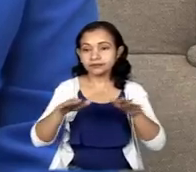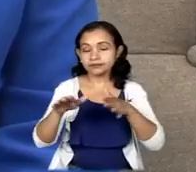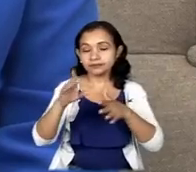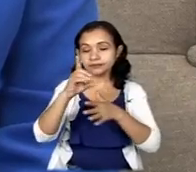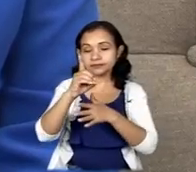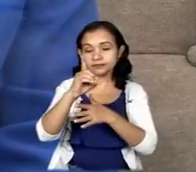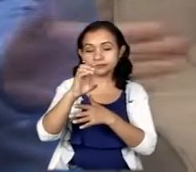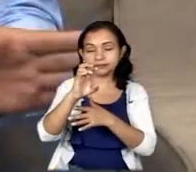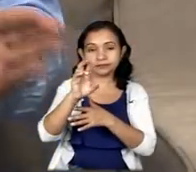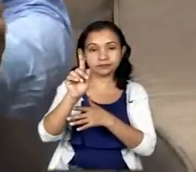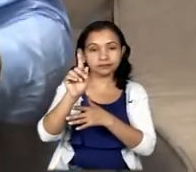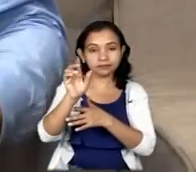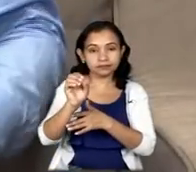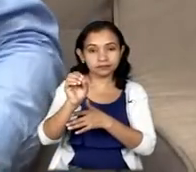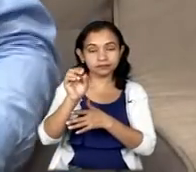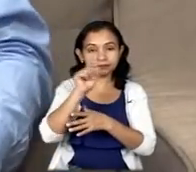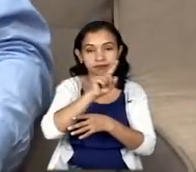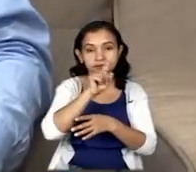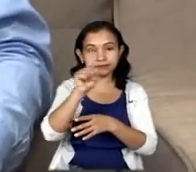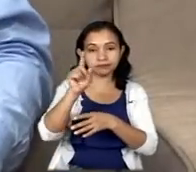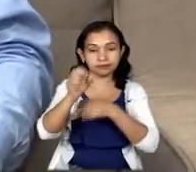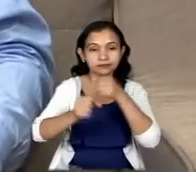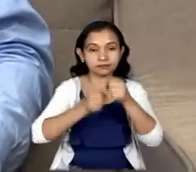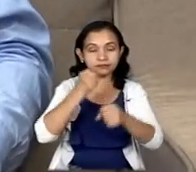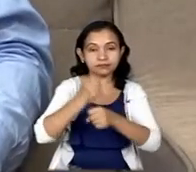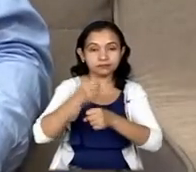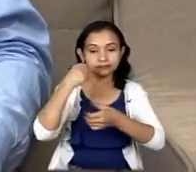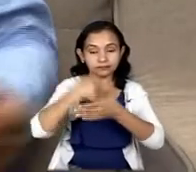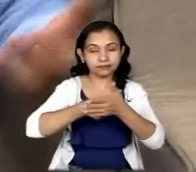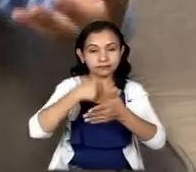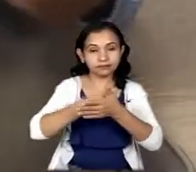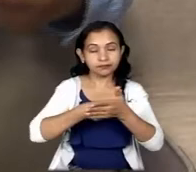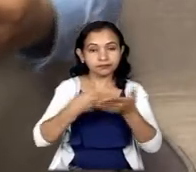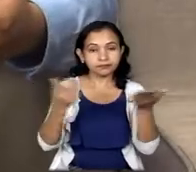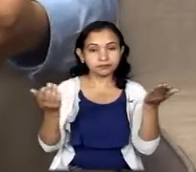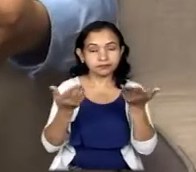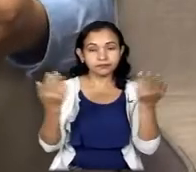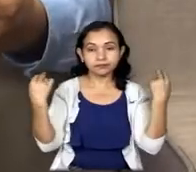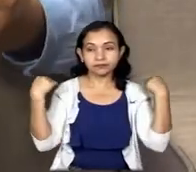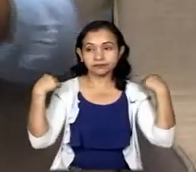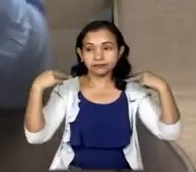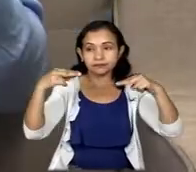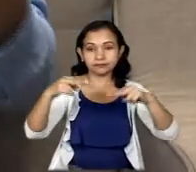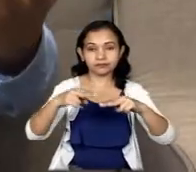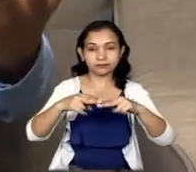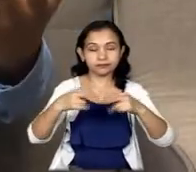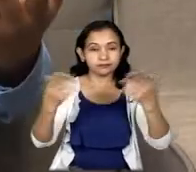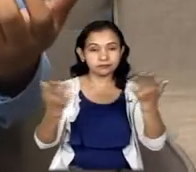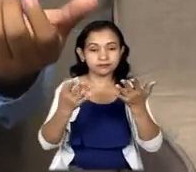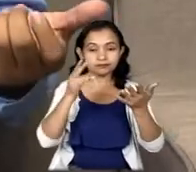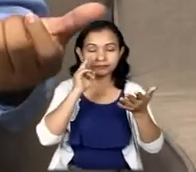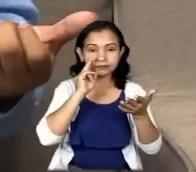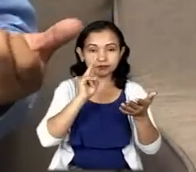decreto, porque ha conllevado 11 años de trabajo y esfuerzo. Pero las y los docentes, ¿cómo